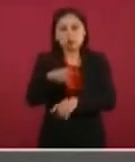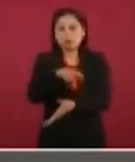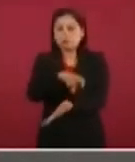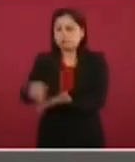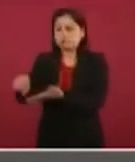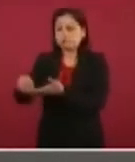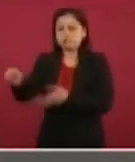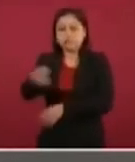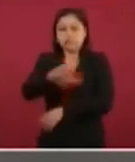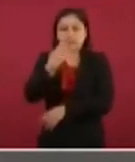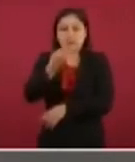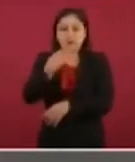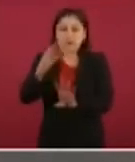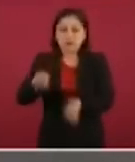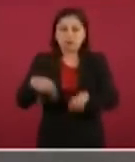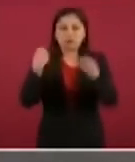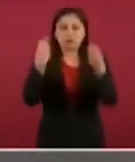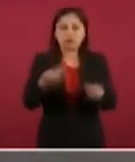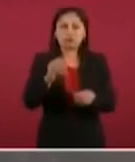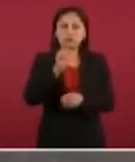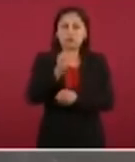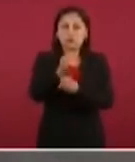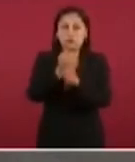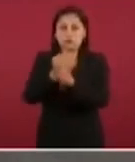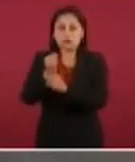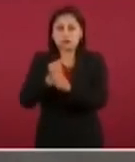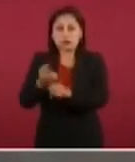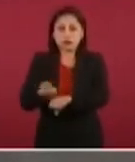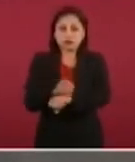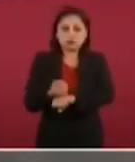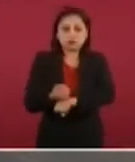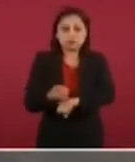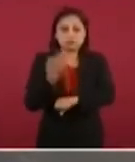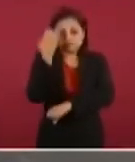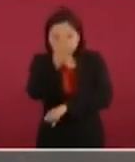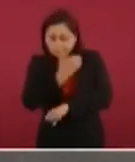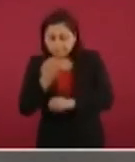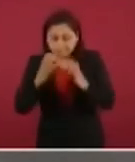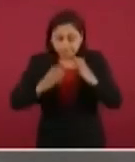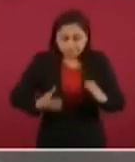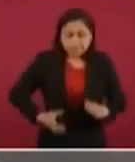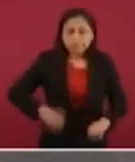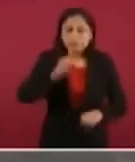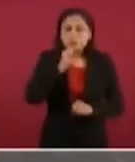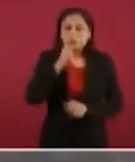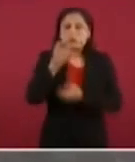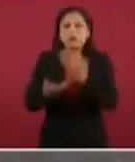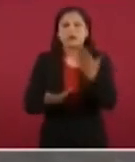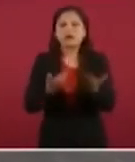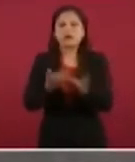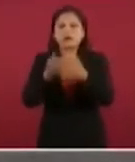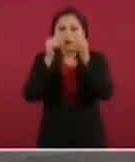medicamentos, análisis clínicos, atención médica y hospitalaria